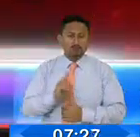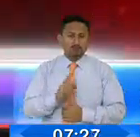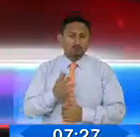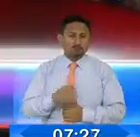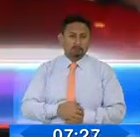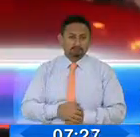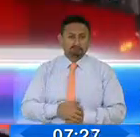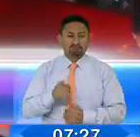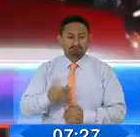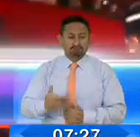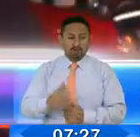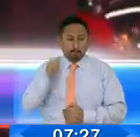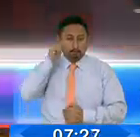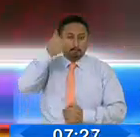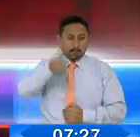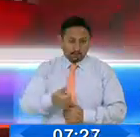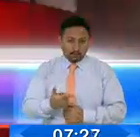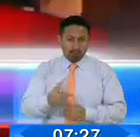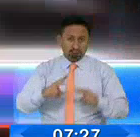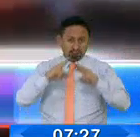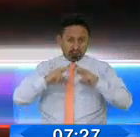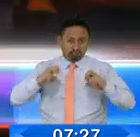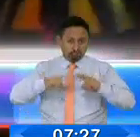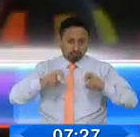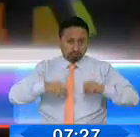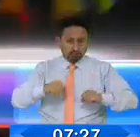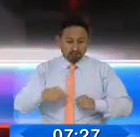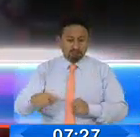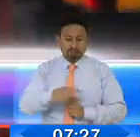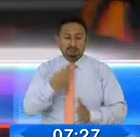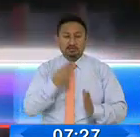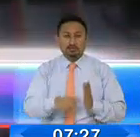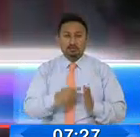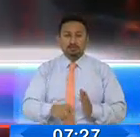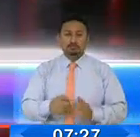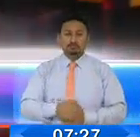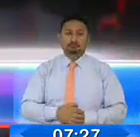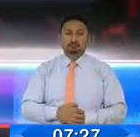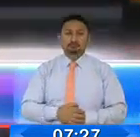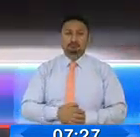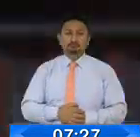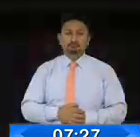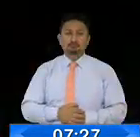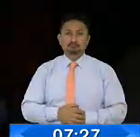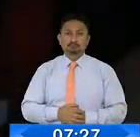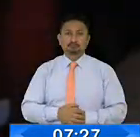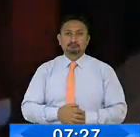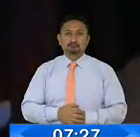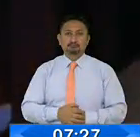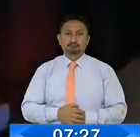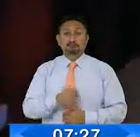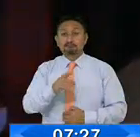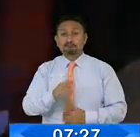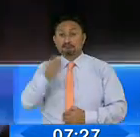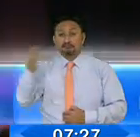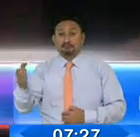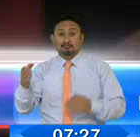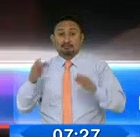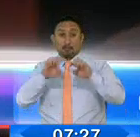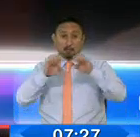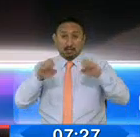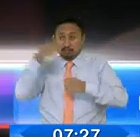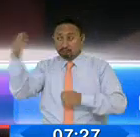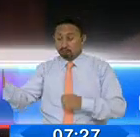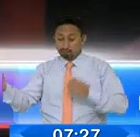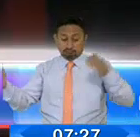y que se harán las pericias respectivas para determinar el origen del fuego. Estamos trabajando en los patios de la empacadora también, igual que en los patios del